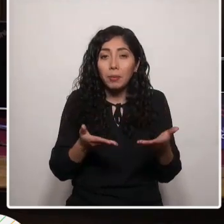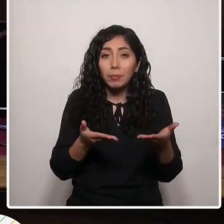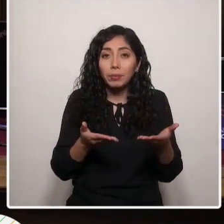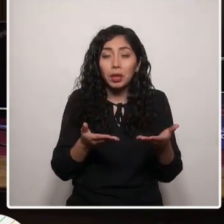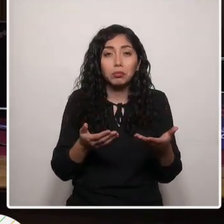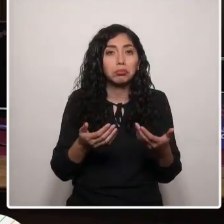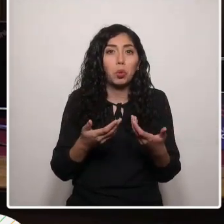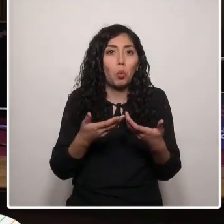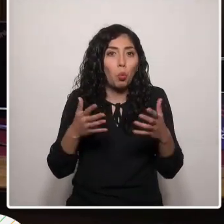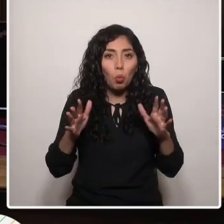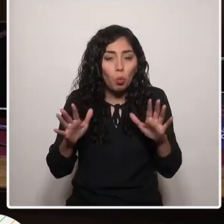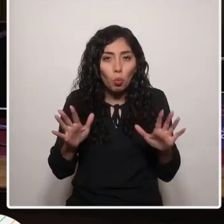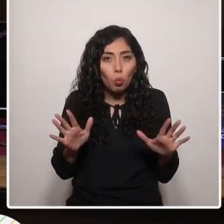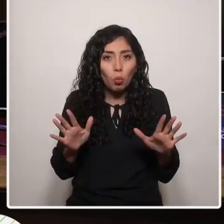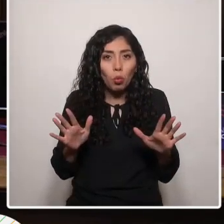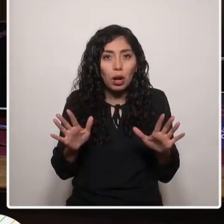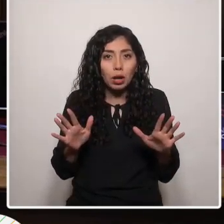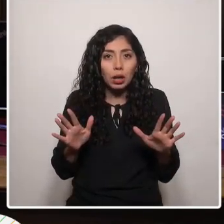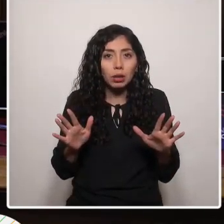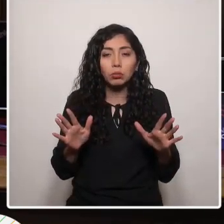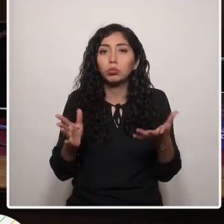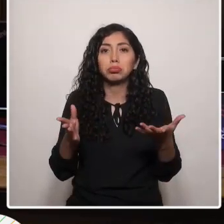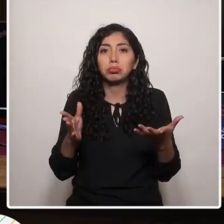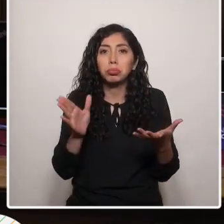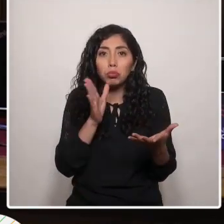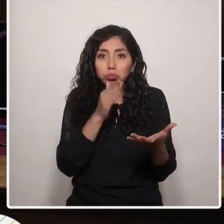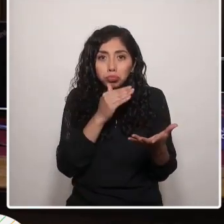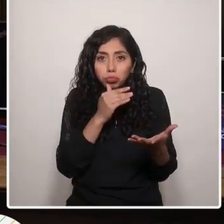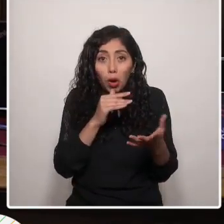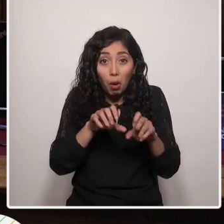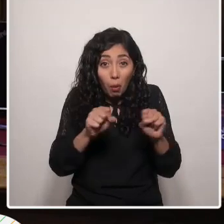eventual no variedad.